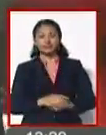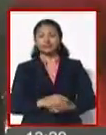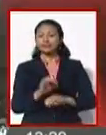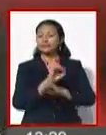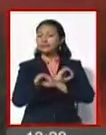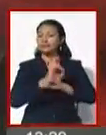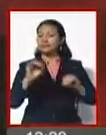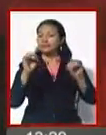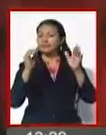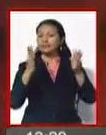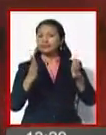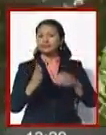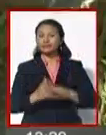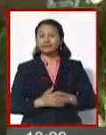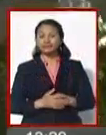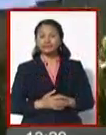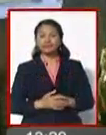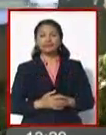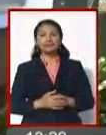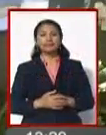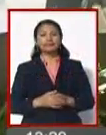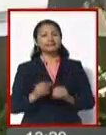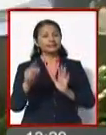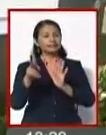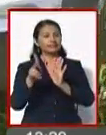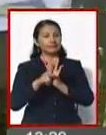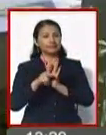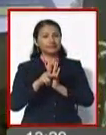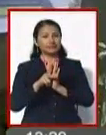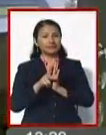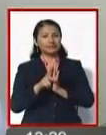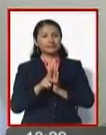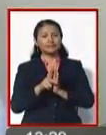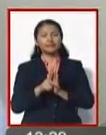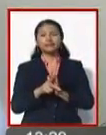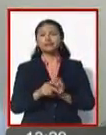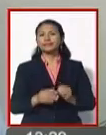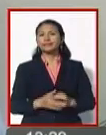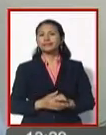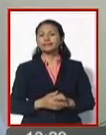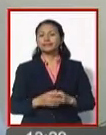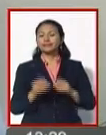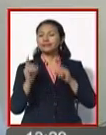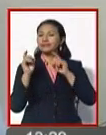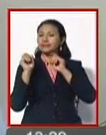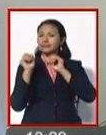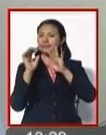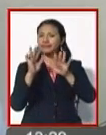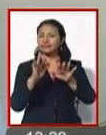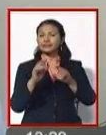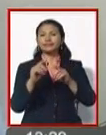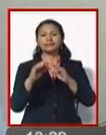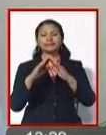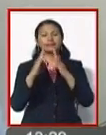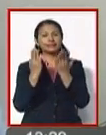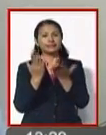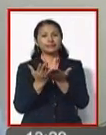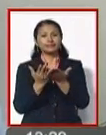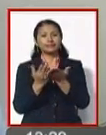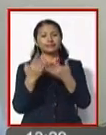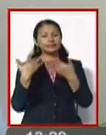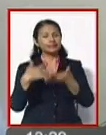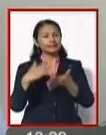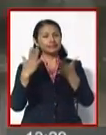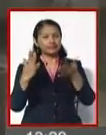que ningún estudiante debe ser prohibido, en este caso, asistir a una unidad educativa cuando así